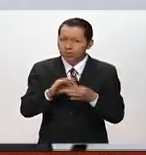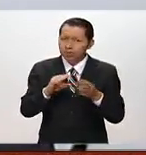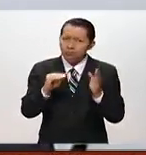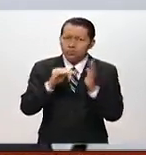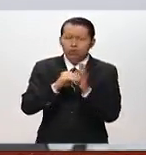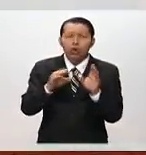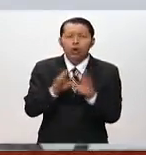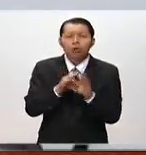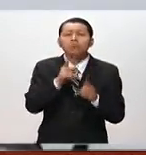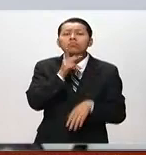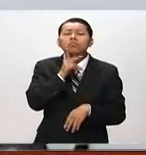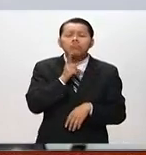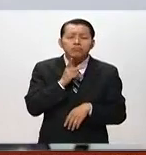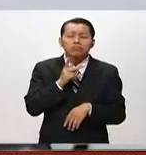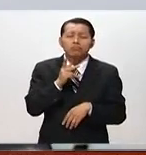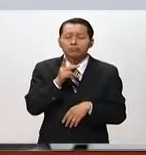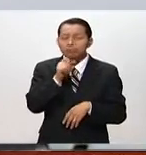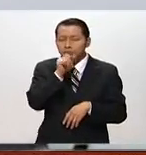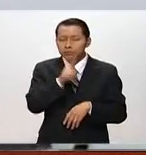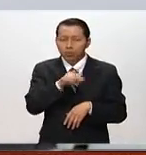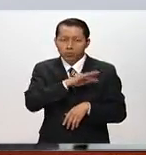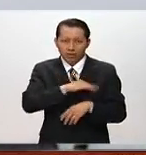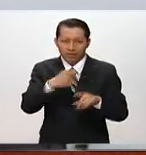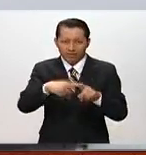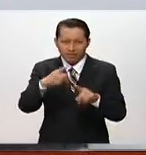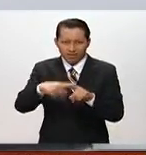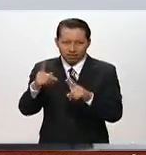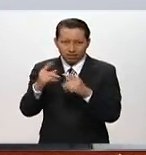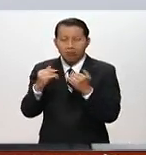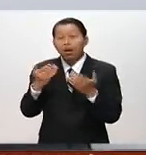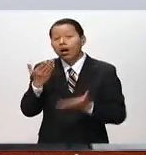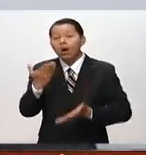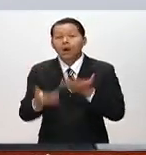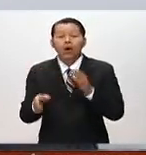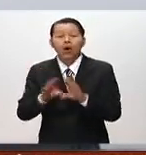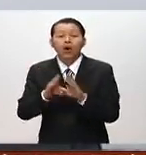los combustibles. La lógica es que pasemos a un mercado de